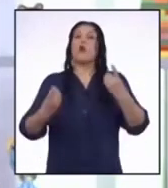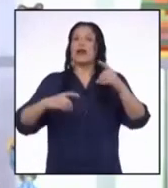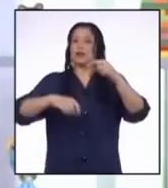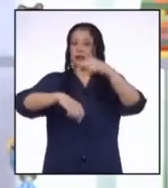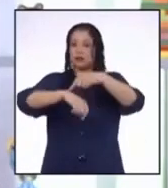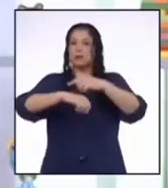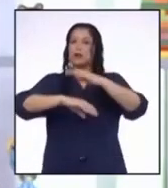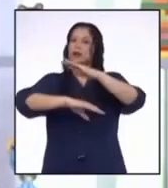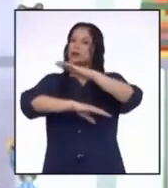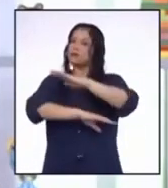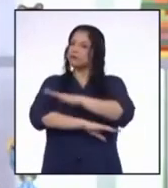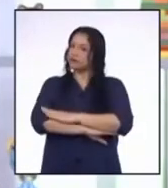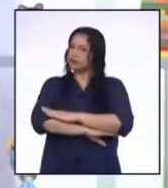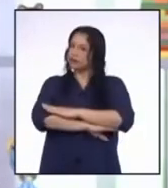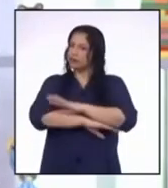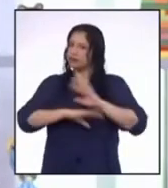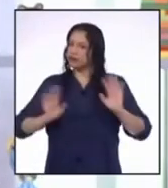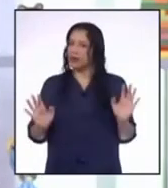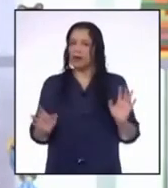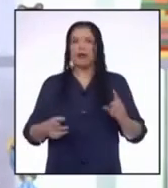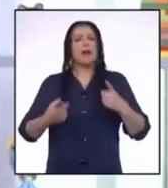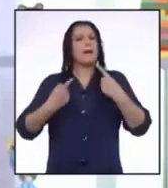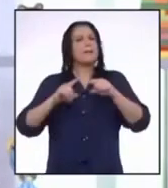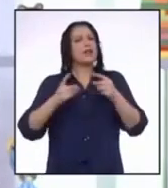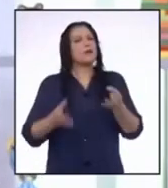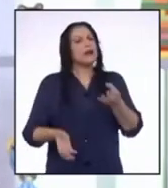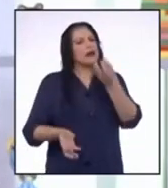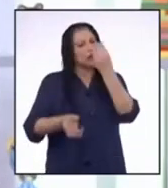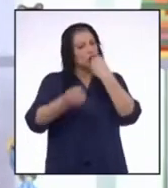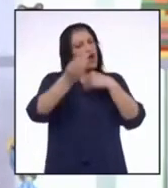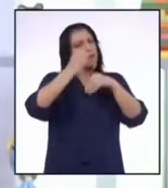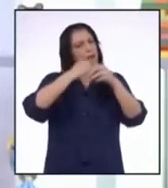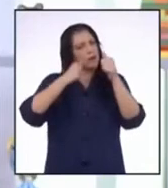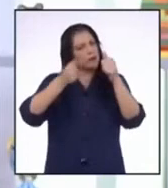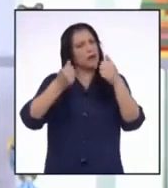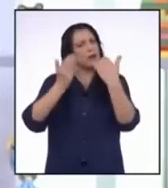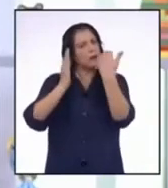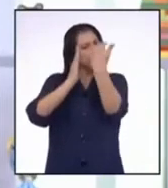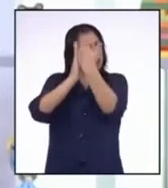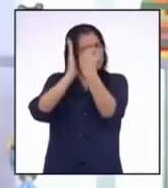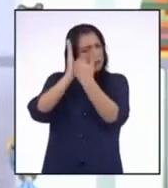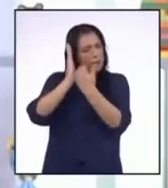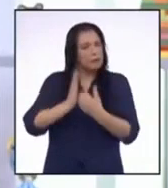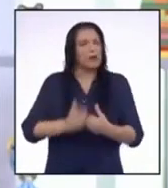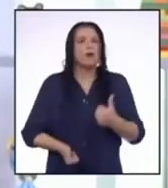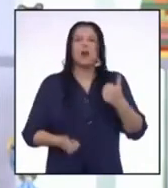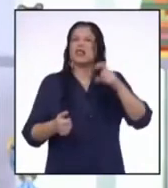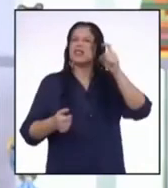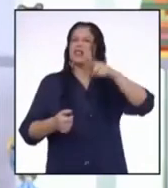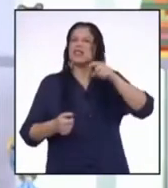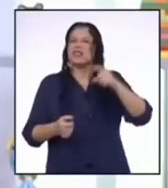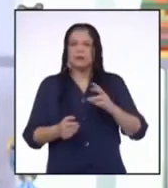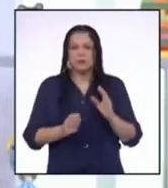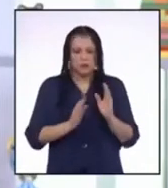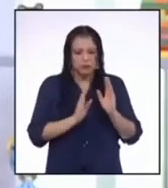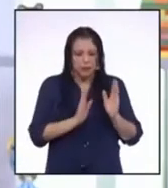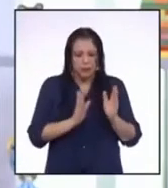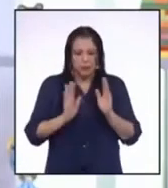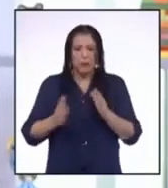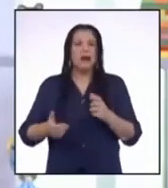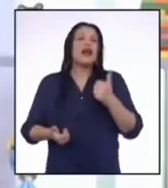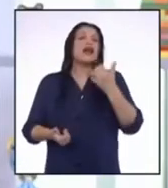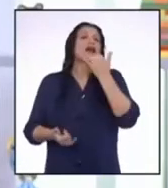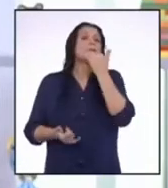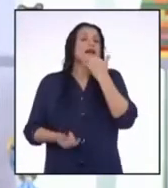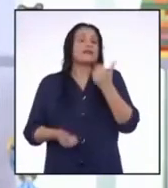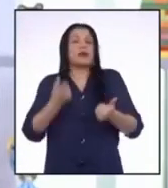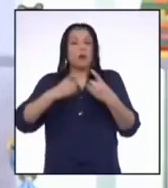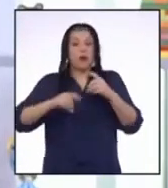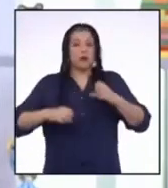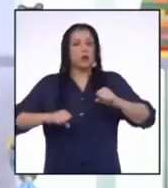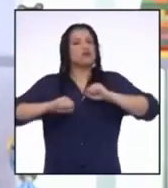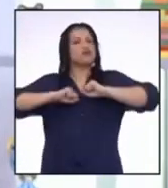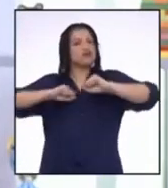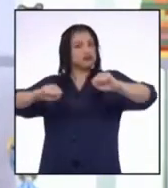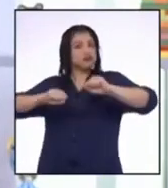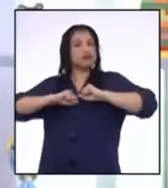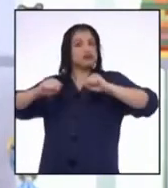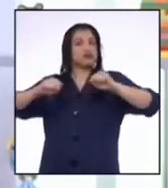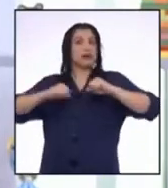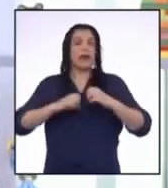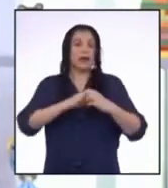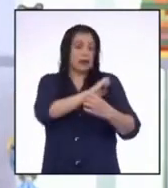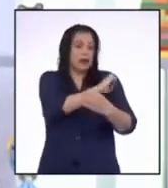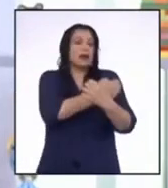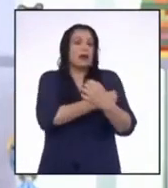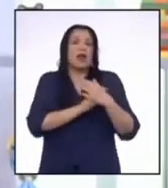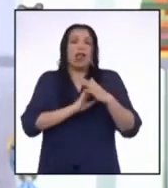reposo. Pero para determinar la receta saludable, necesitamos saber qué pasa si hacen alguna actividad física. Ahí habría desgaste